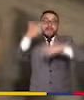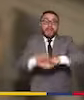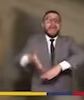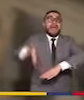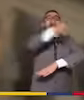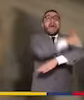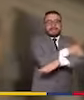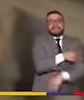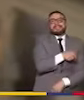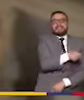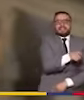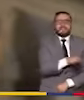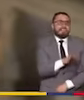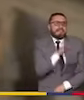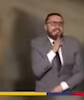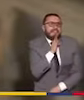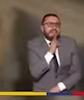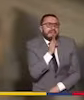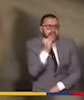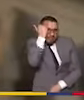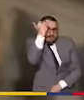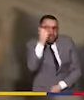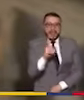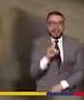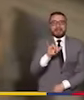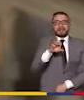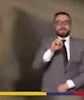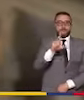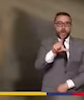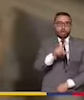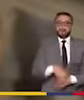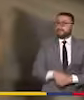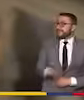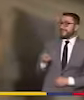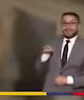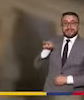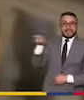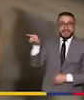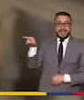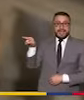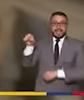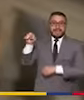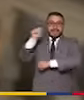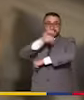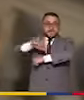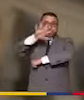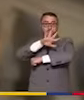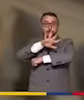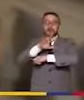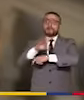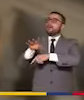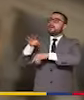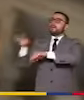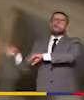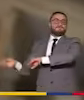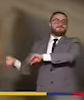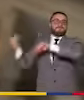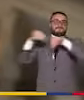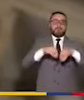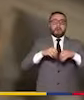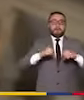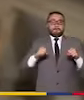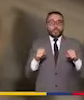El efectivo fue transportado por vía aérea desde Bogotá, Colombia, a Tel